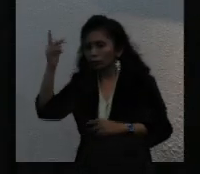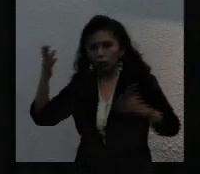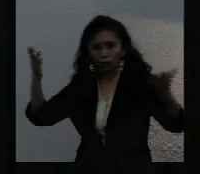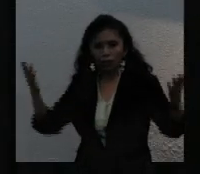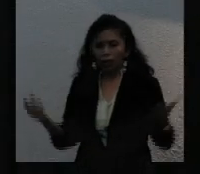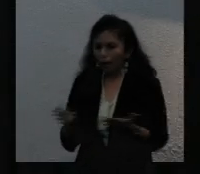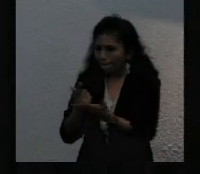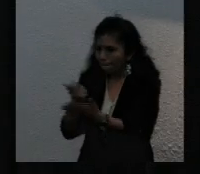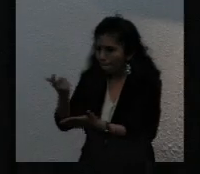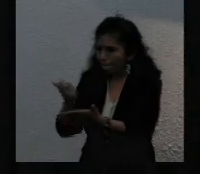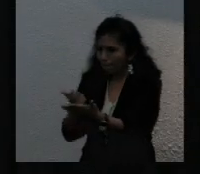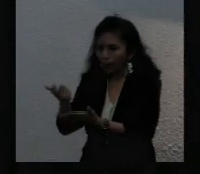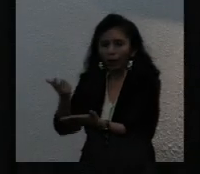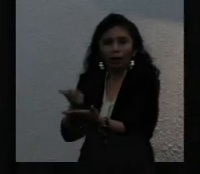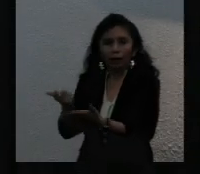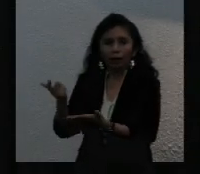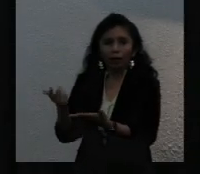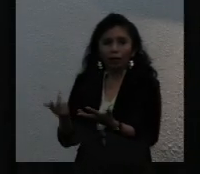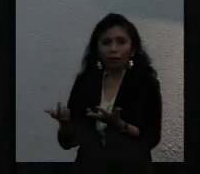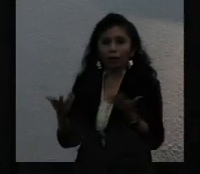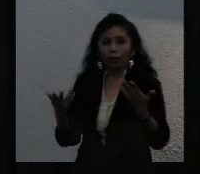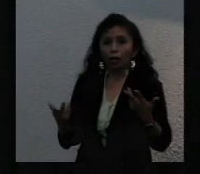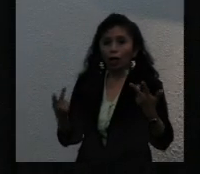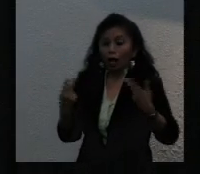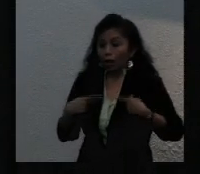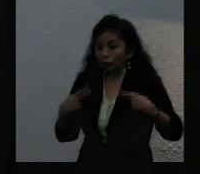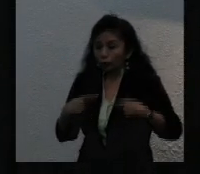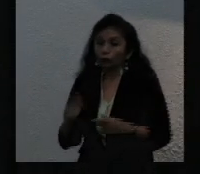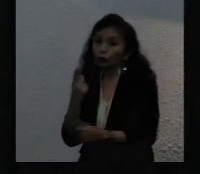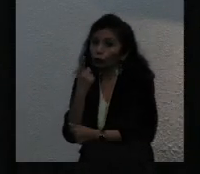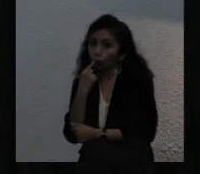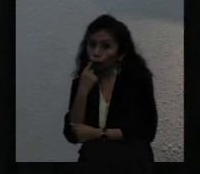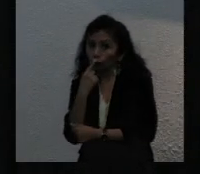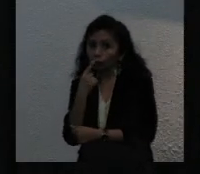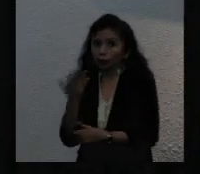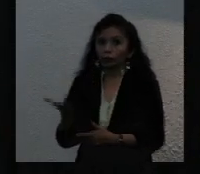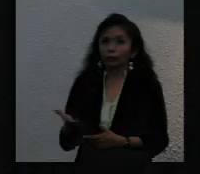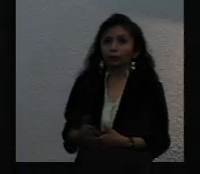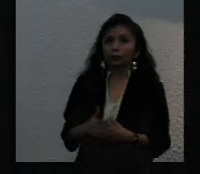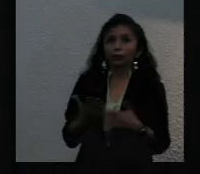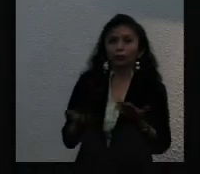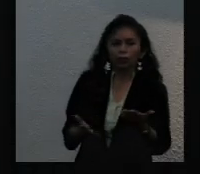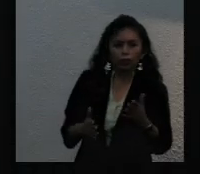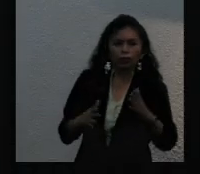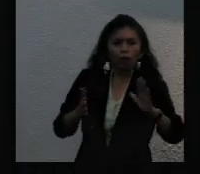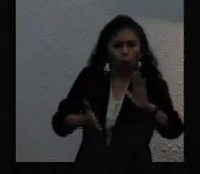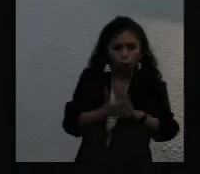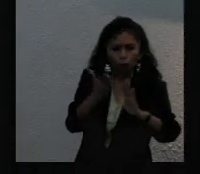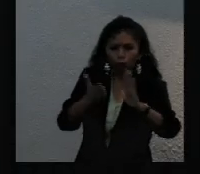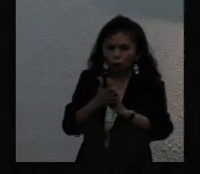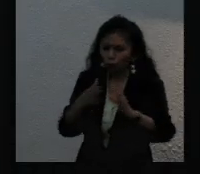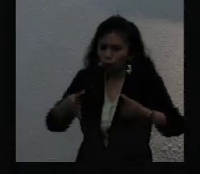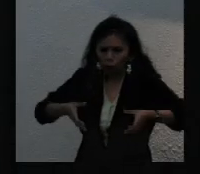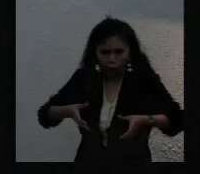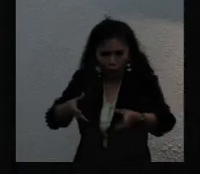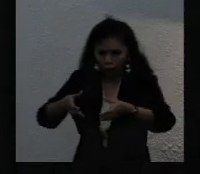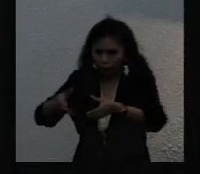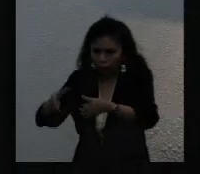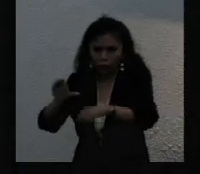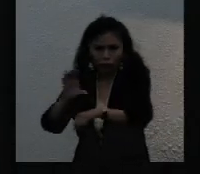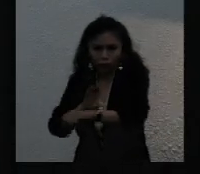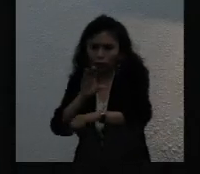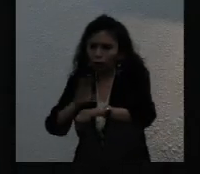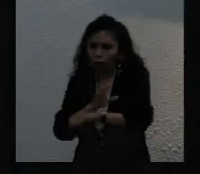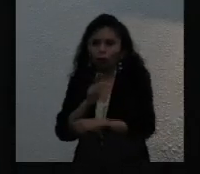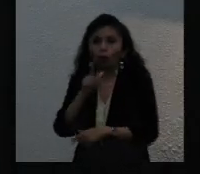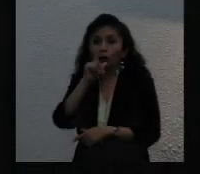mejores sueldos que dignifican a la Secretaría de Seguridad Ciudadana. Obras de infraestructura y apoyo a las y